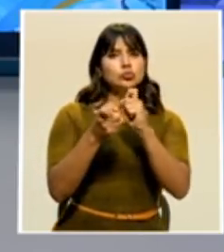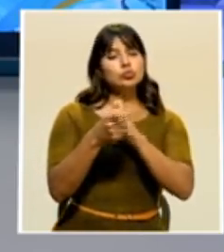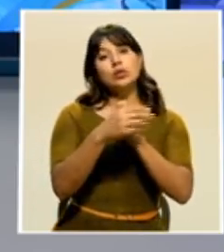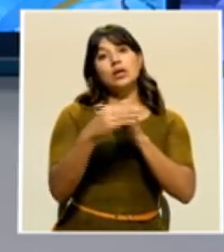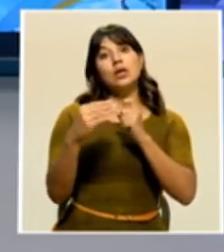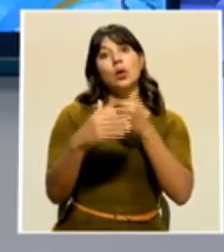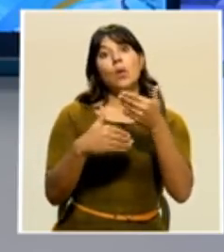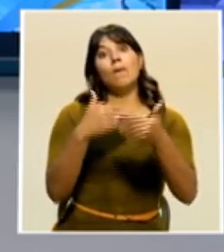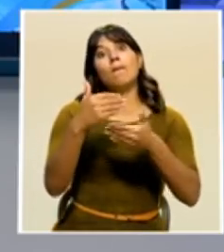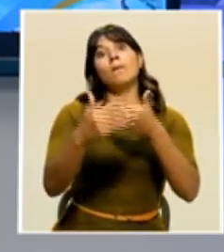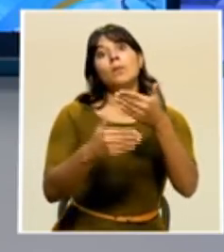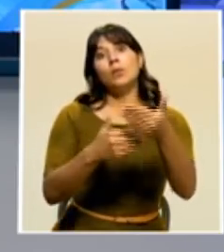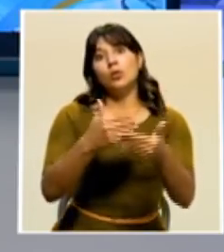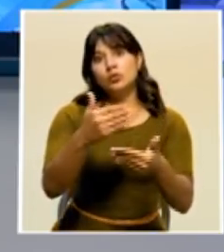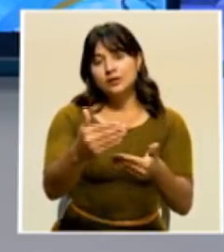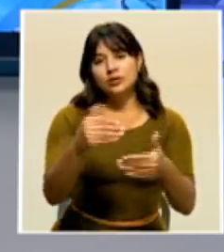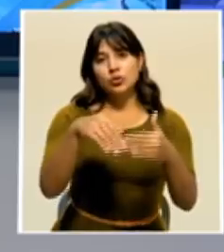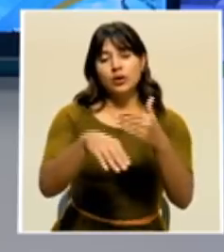en el Congreso,